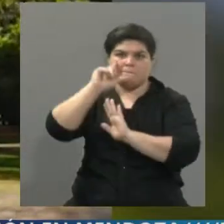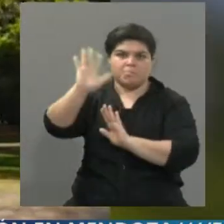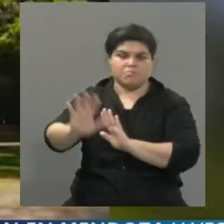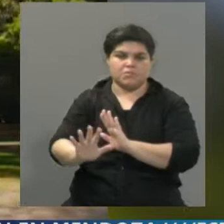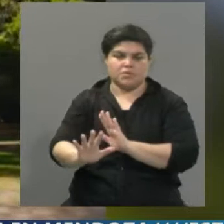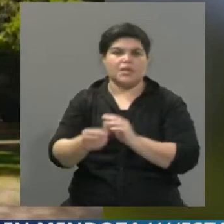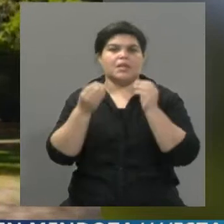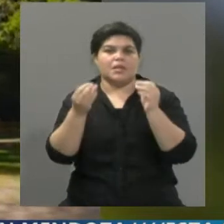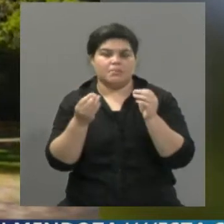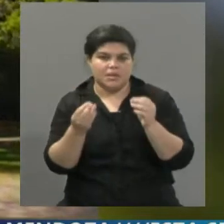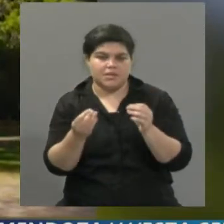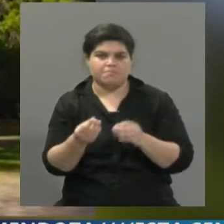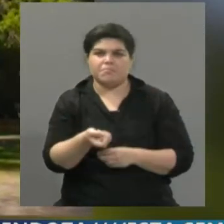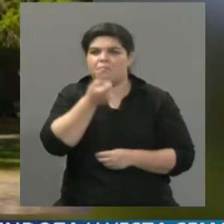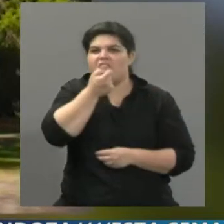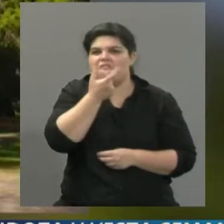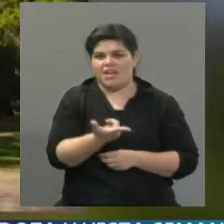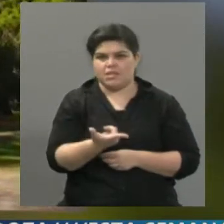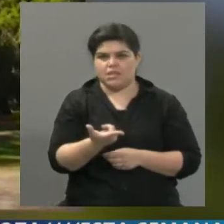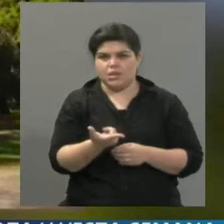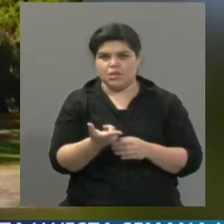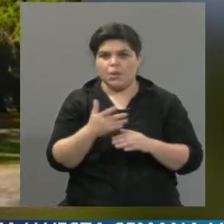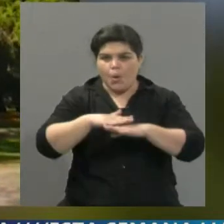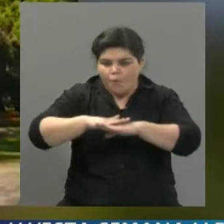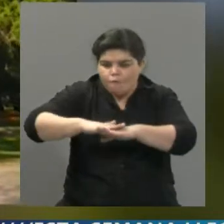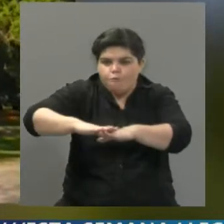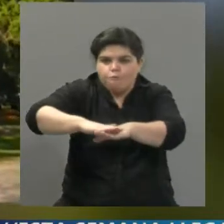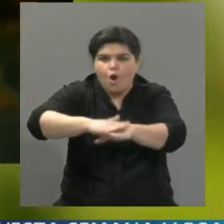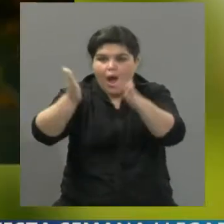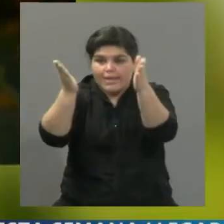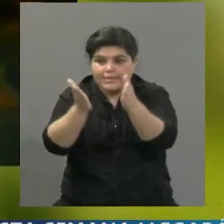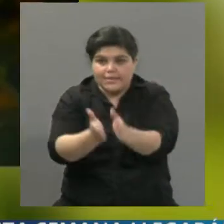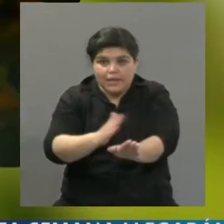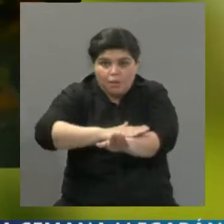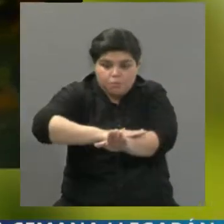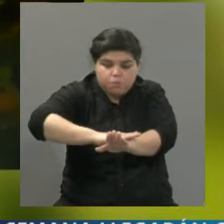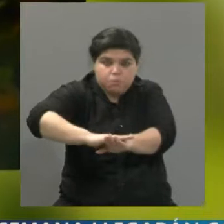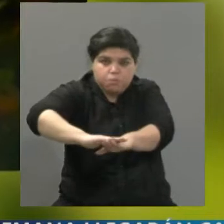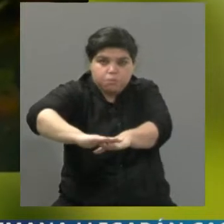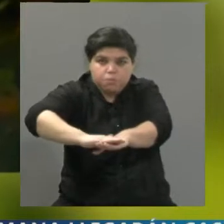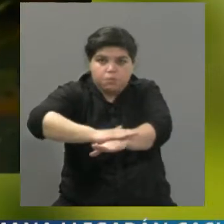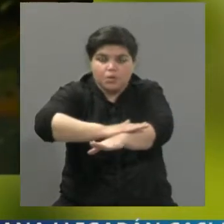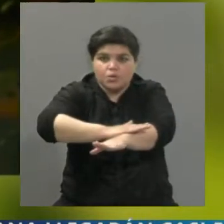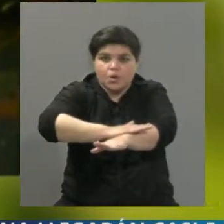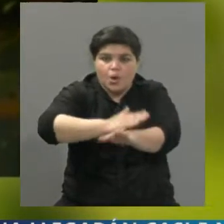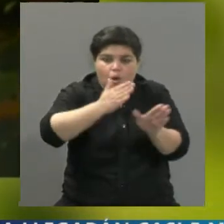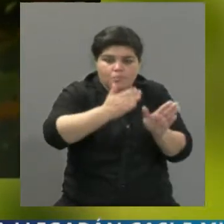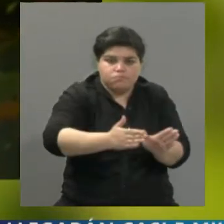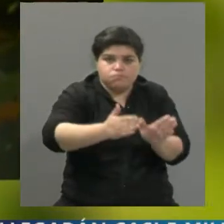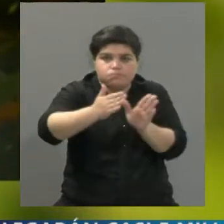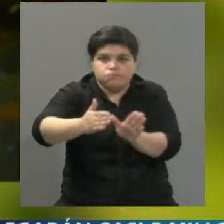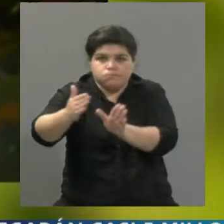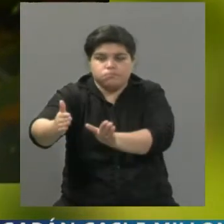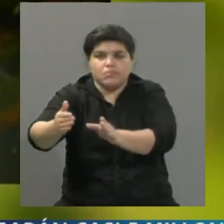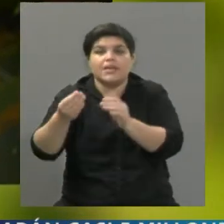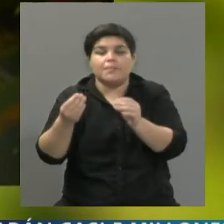acequia sin los fondos, porque no es necesario que sea todo el fondo permeable, porque no es conveniente, tiene que ser por tramos, no solamente enfrente del árbol,